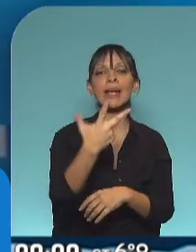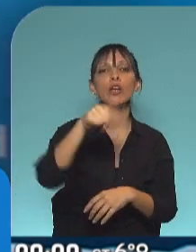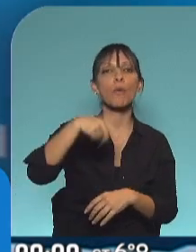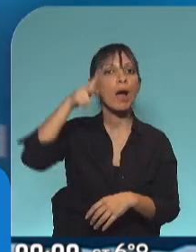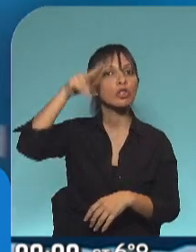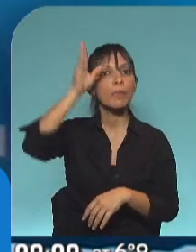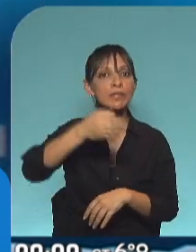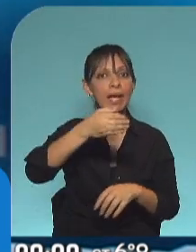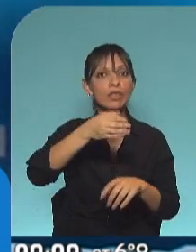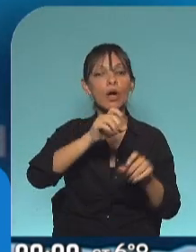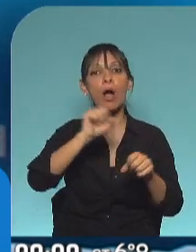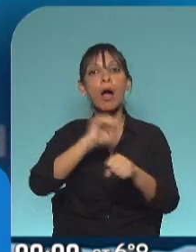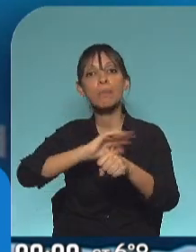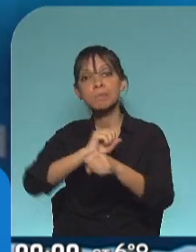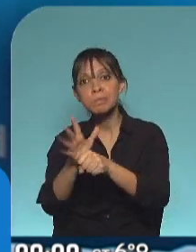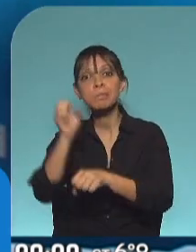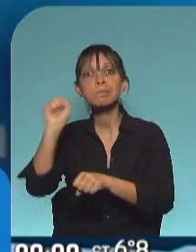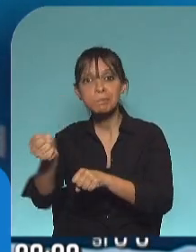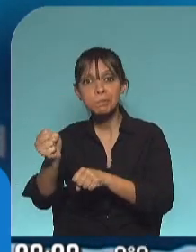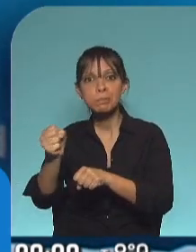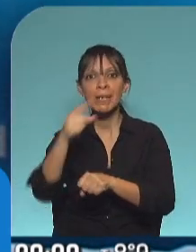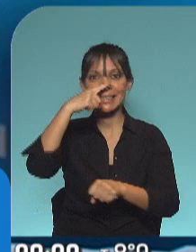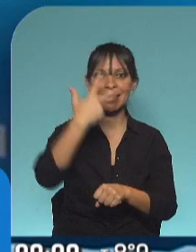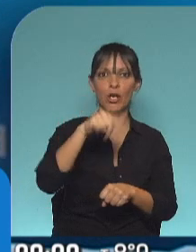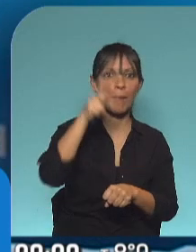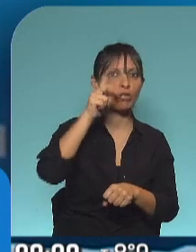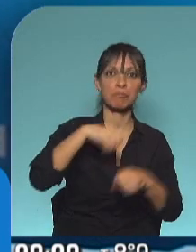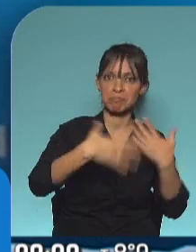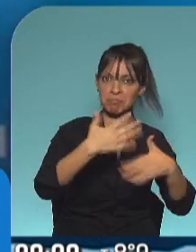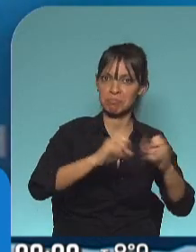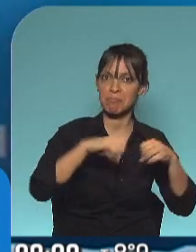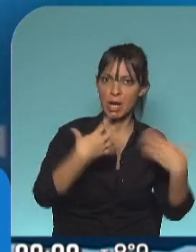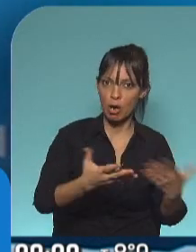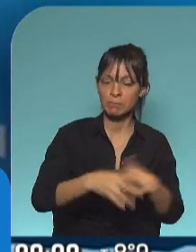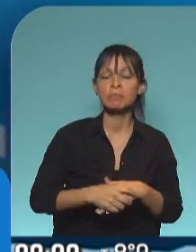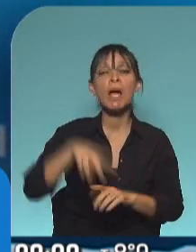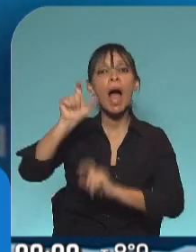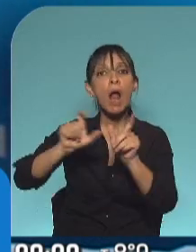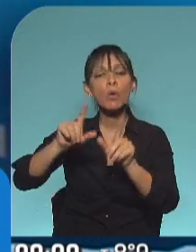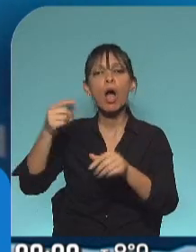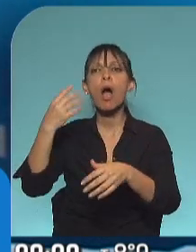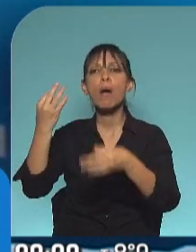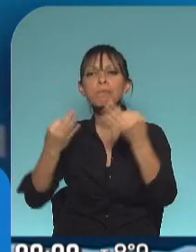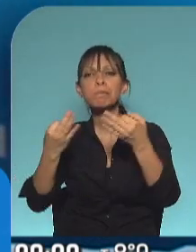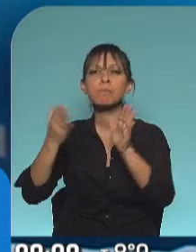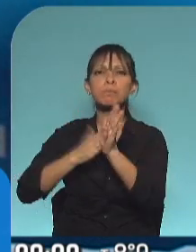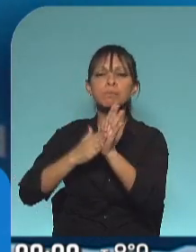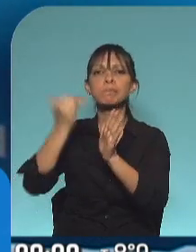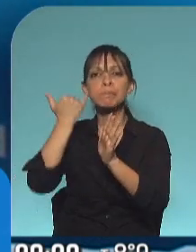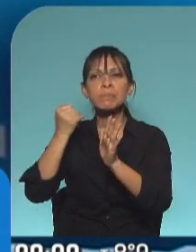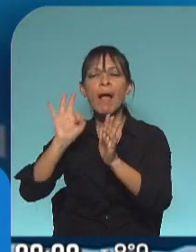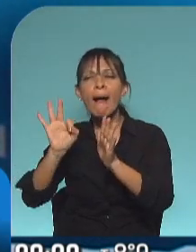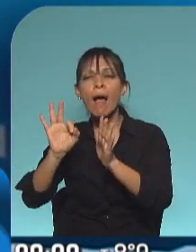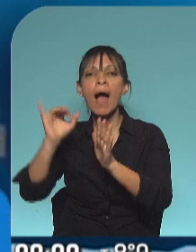73,8% del total de los casos confirmados. También se han descartado casos y los casos descartados de coronavirus a partir del